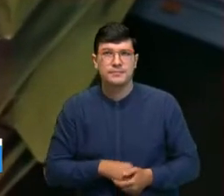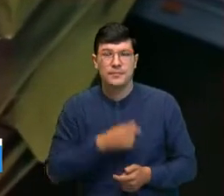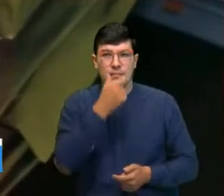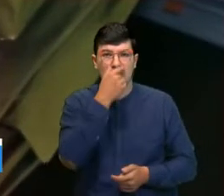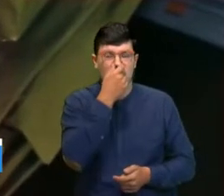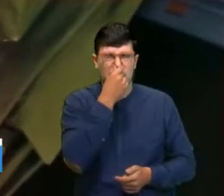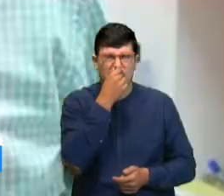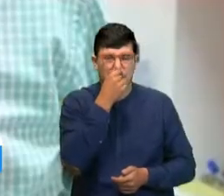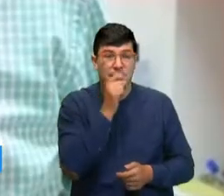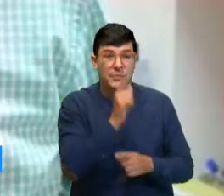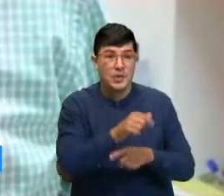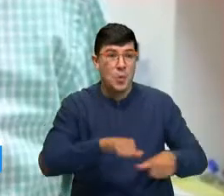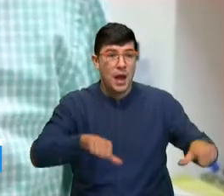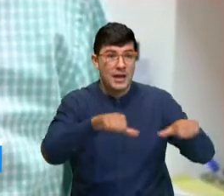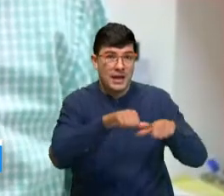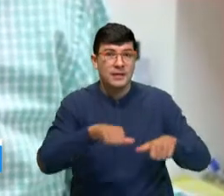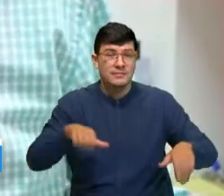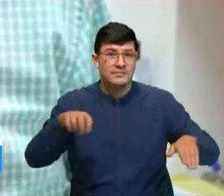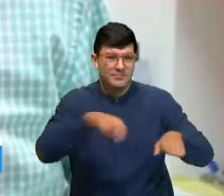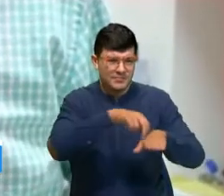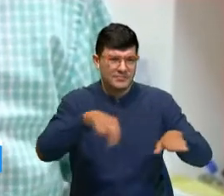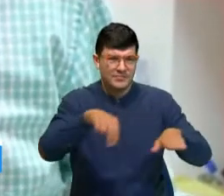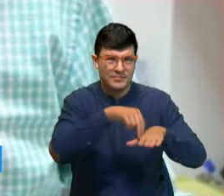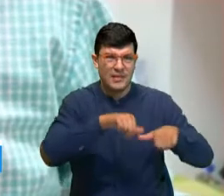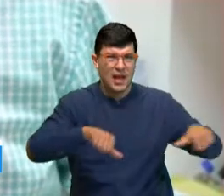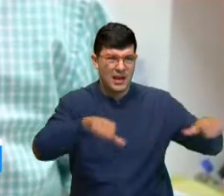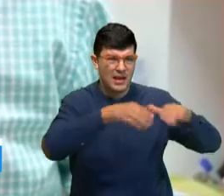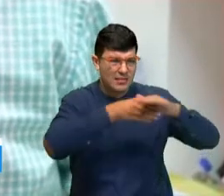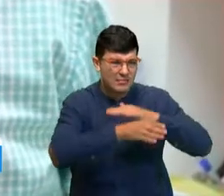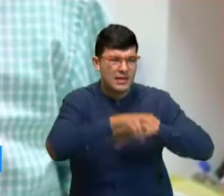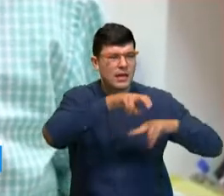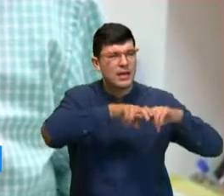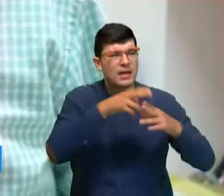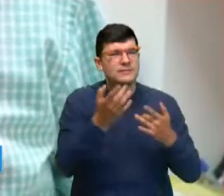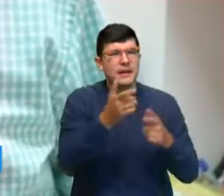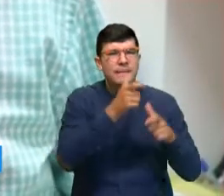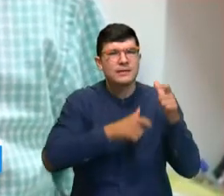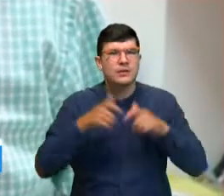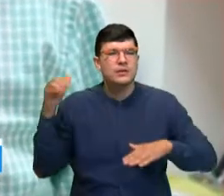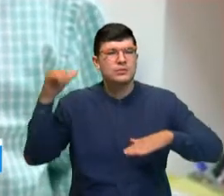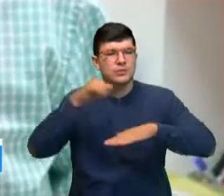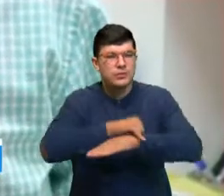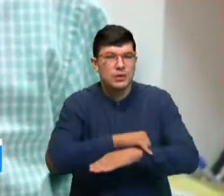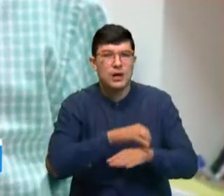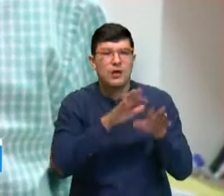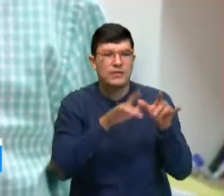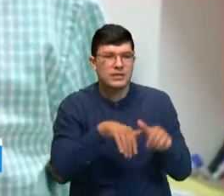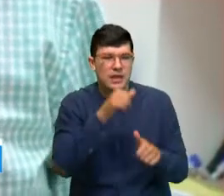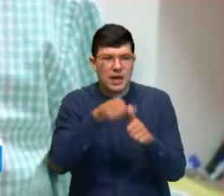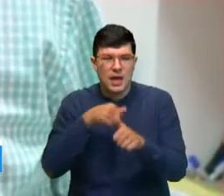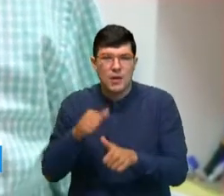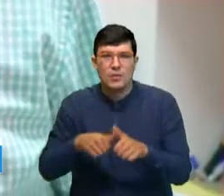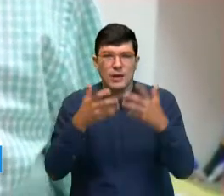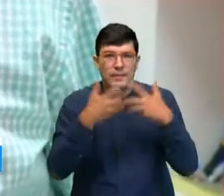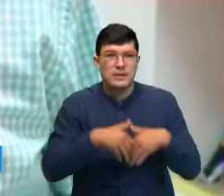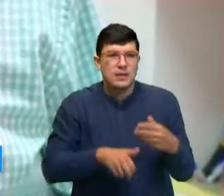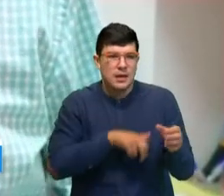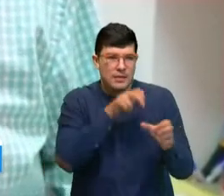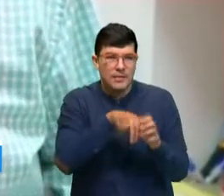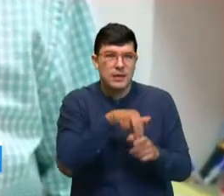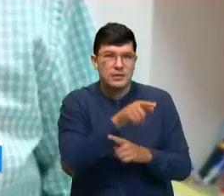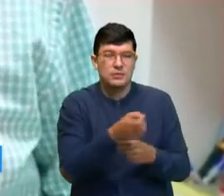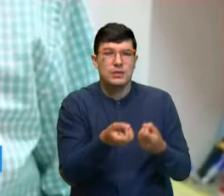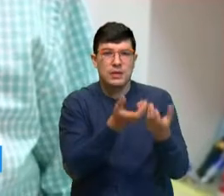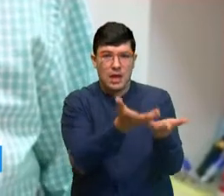adicionalmente encontrará con todos los accesos y las salidas de los pasajeros las oficinas para cada una de las áreas dos líneas que entrará a